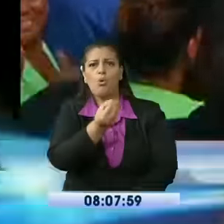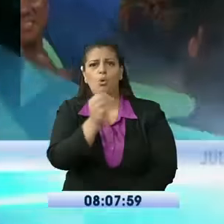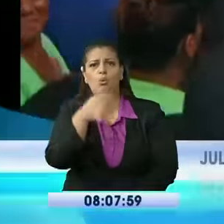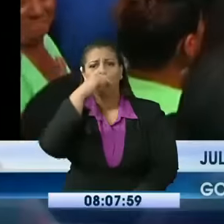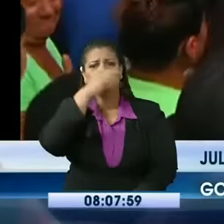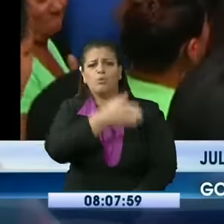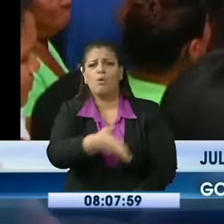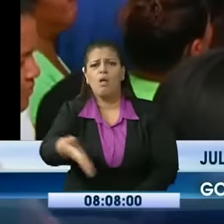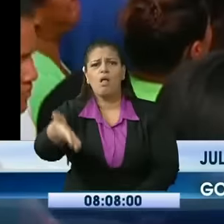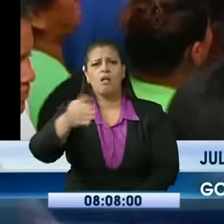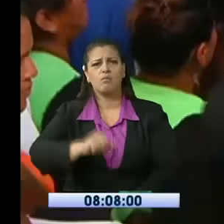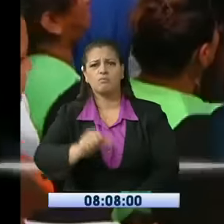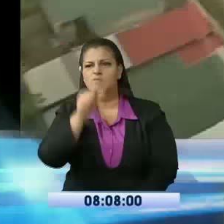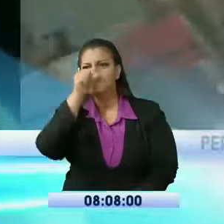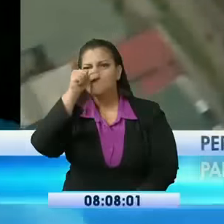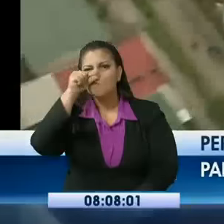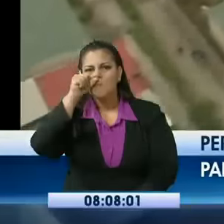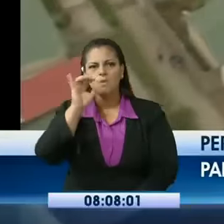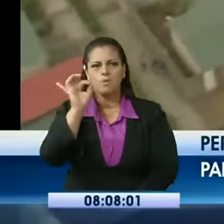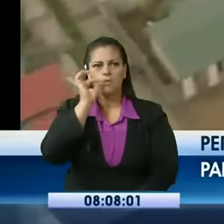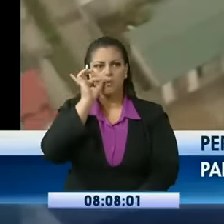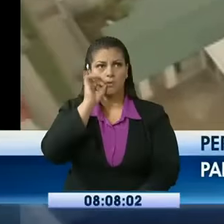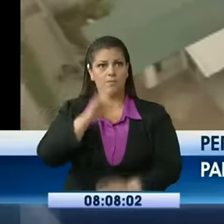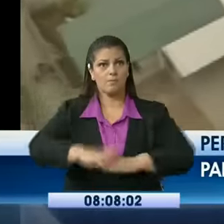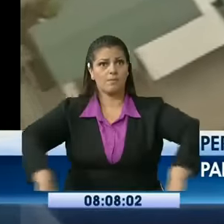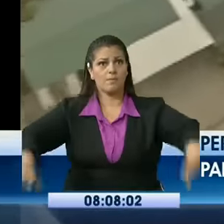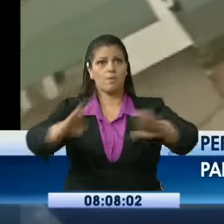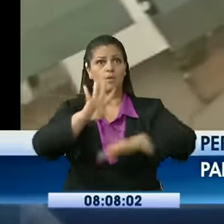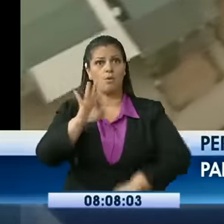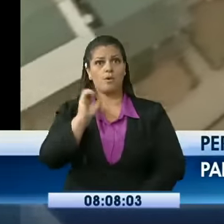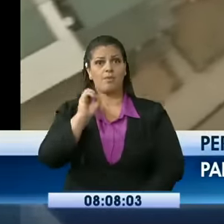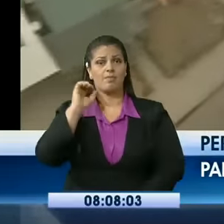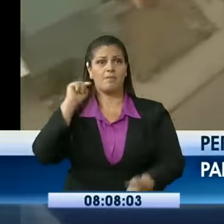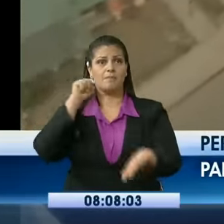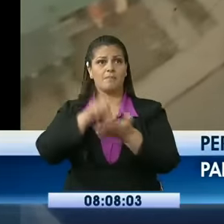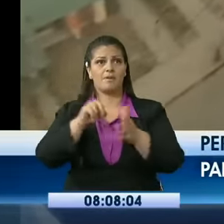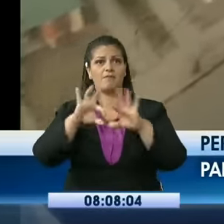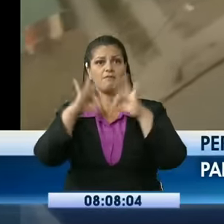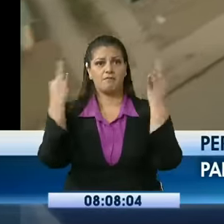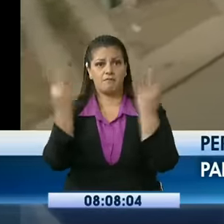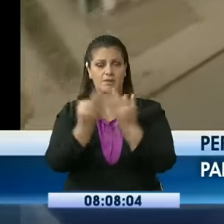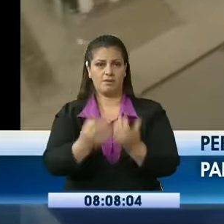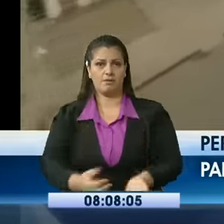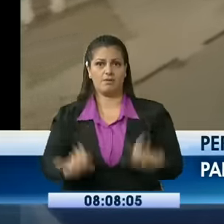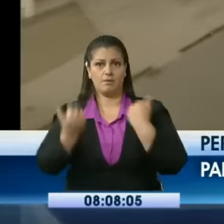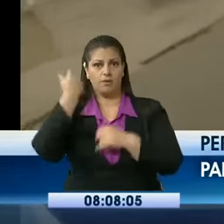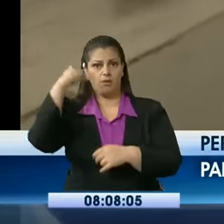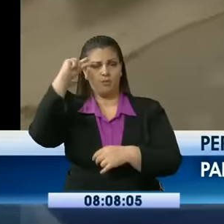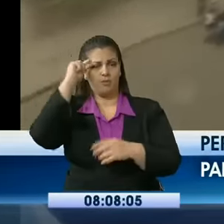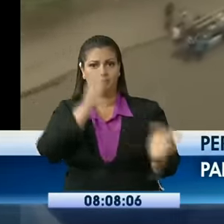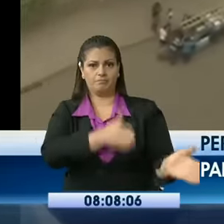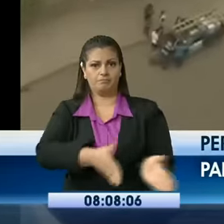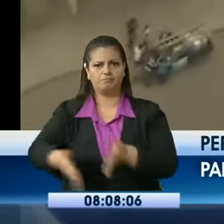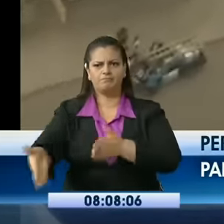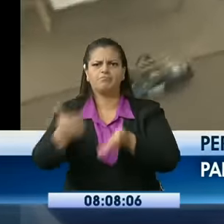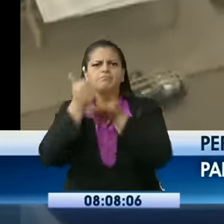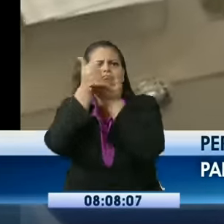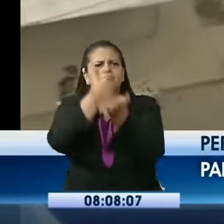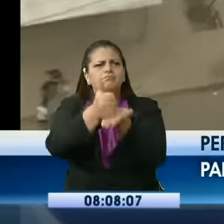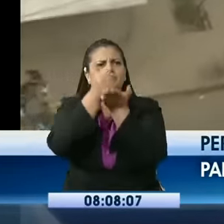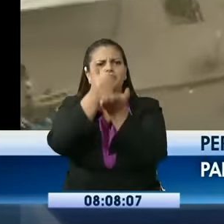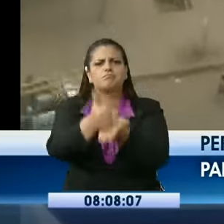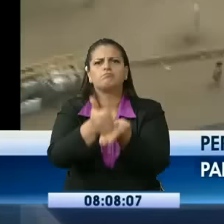En esta zona son alrededor de 40.000 familias. Y hemos tomado la decisión como gobierno nacional, ustedes saben, de no permitir que sectores de ninguna parte del territorio nacional